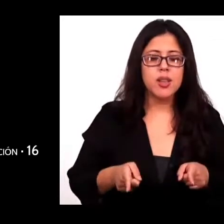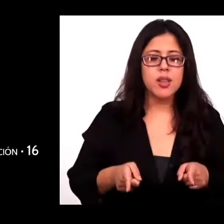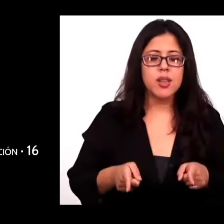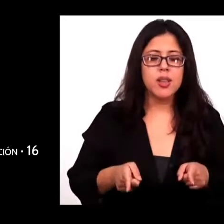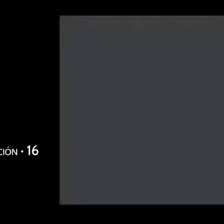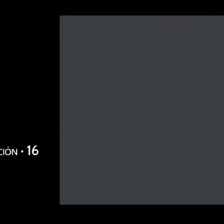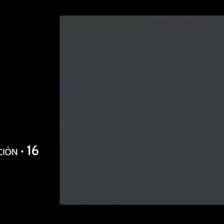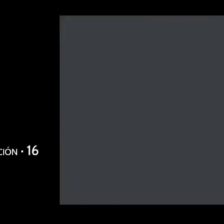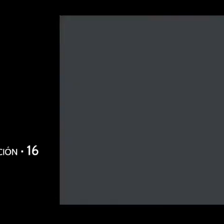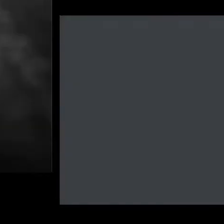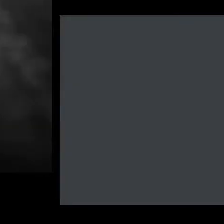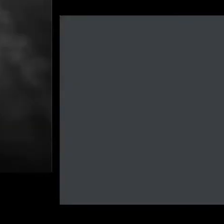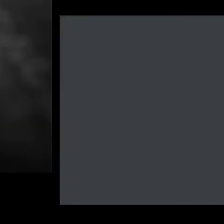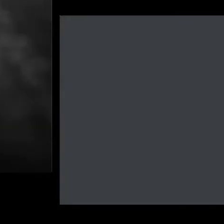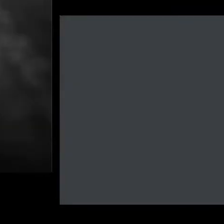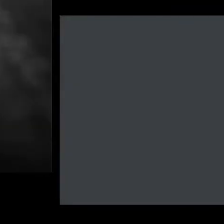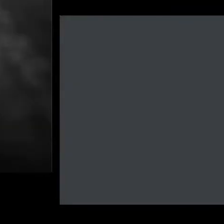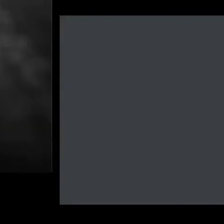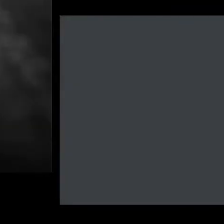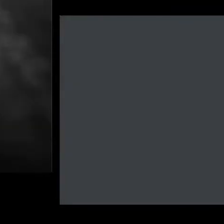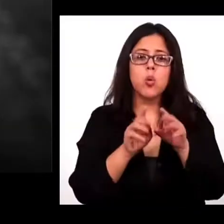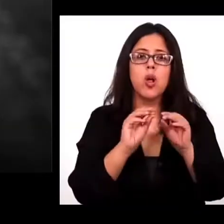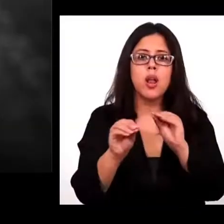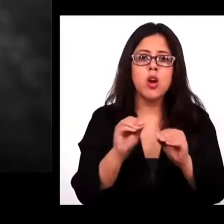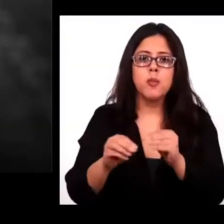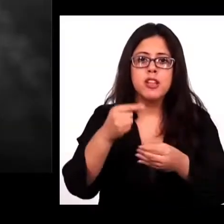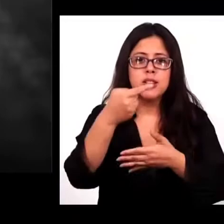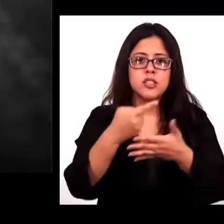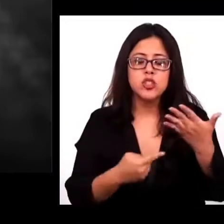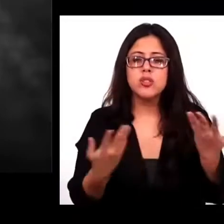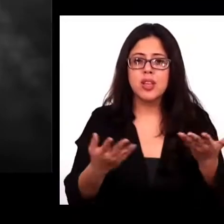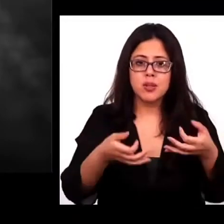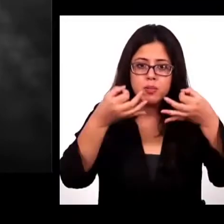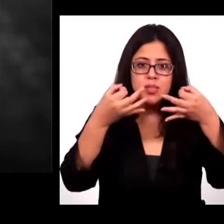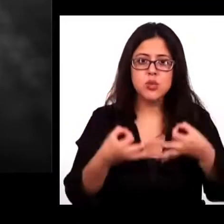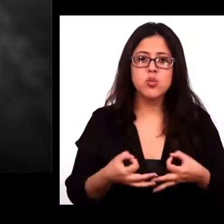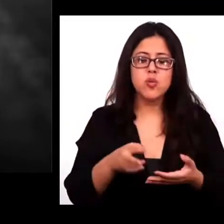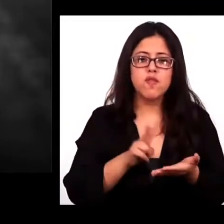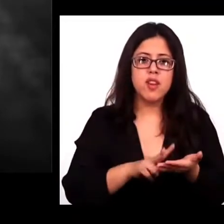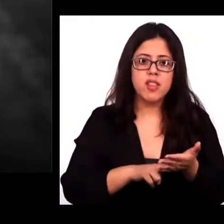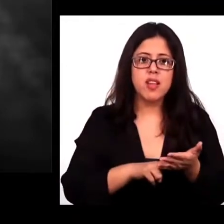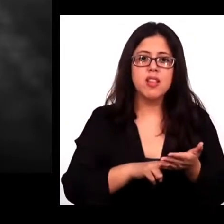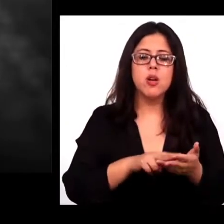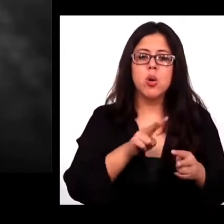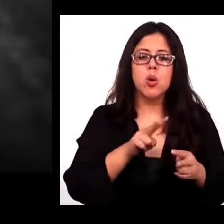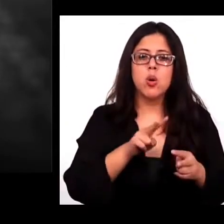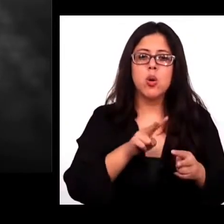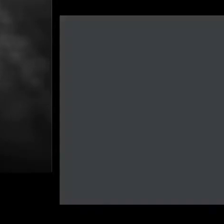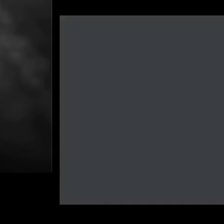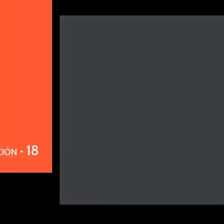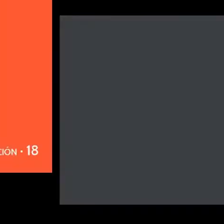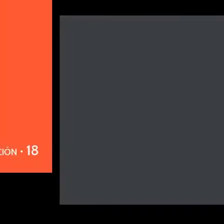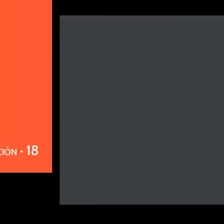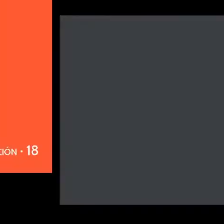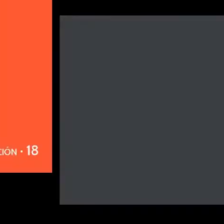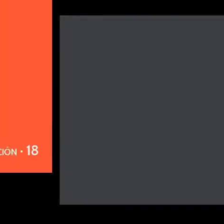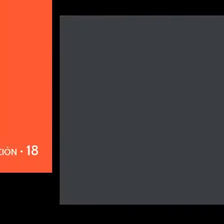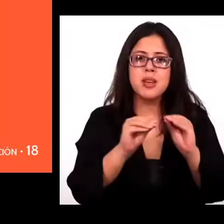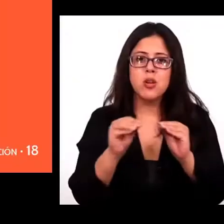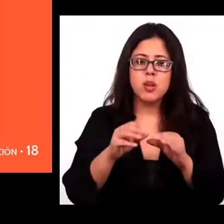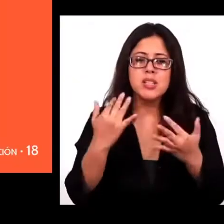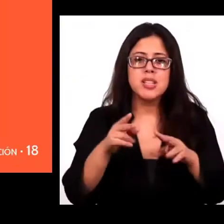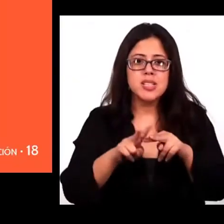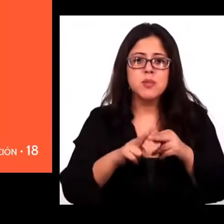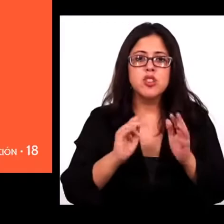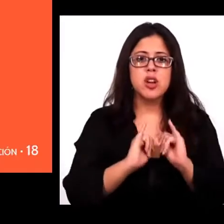Como Defensoría de la Niñez hicimos recomendaciones para asegurar verdad, justicia y reparación. Recomendaciones que hemos hecho en el informe